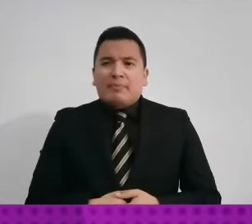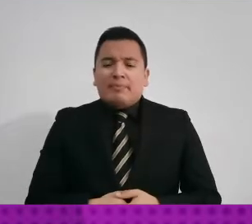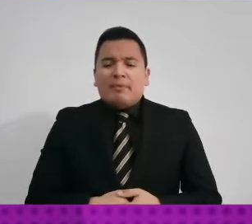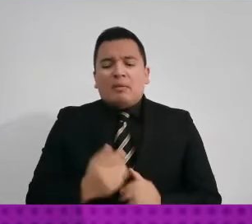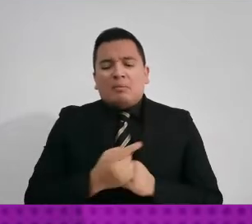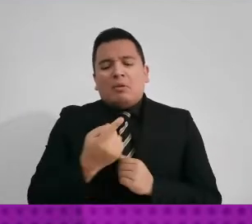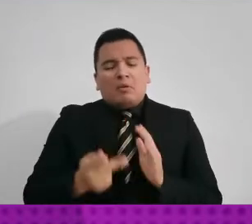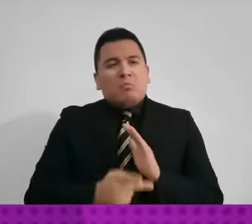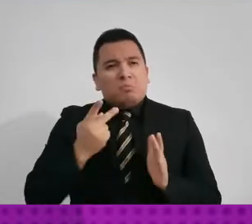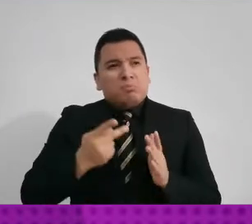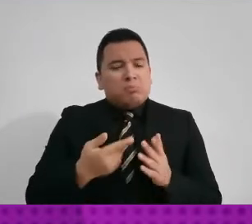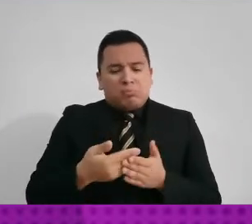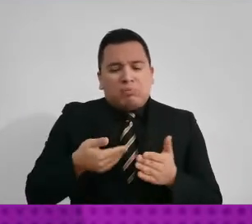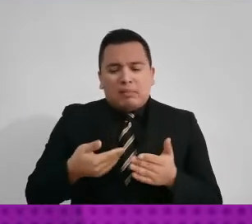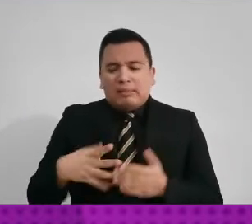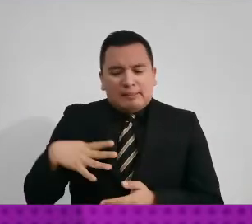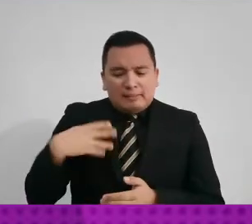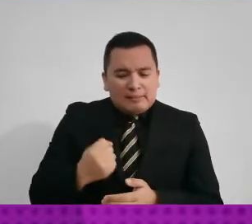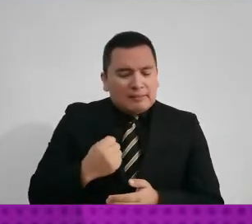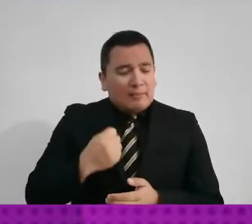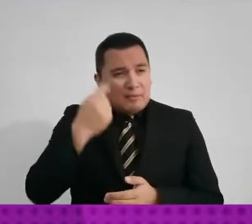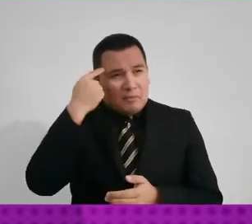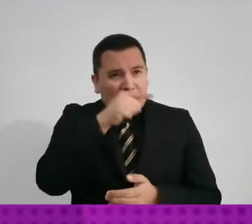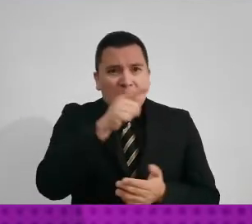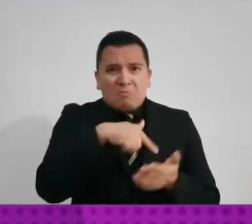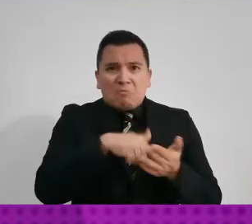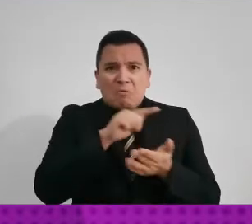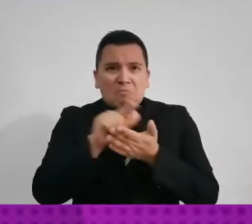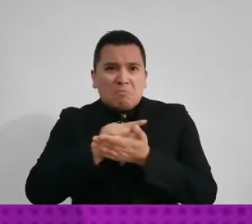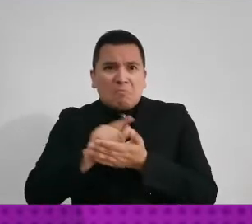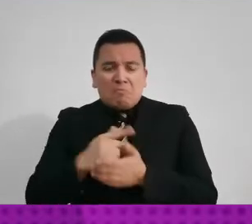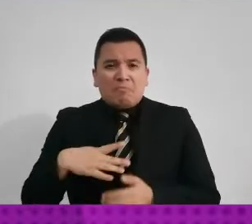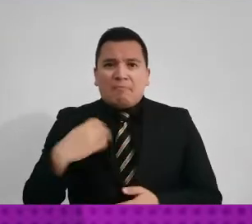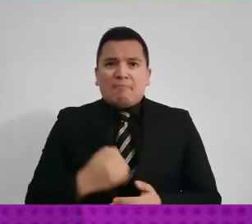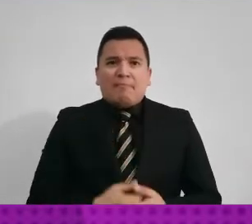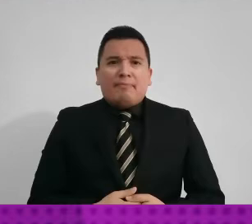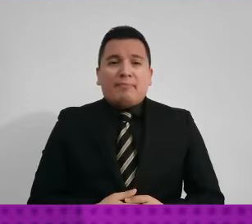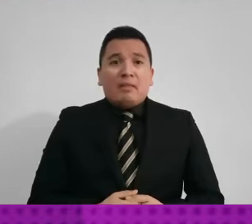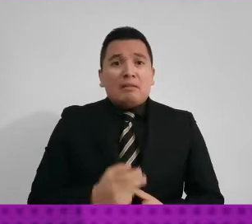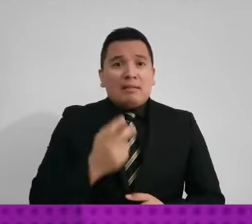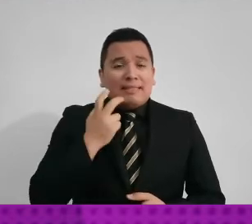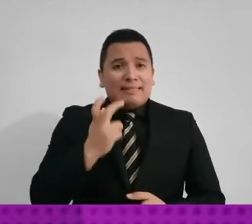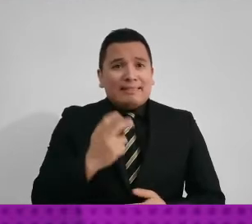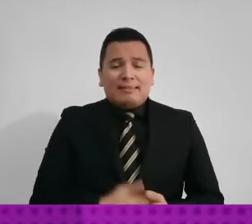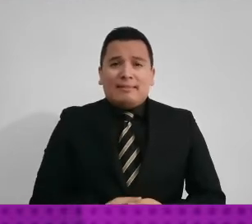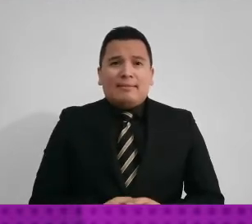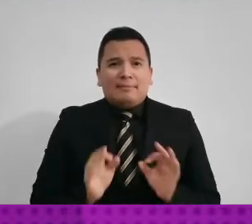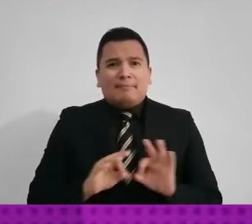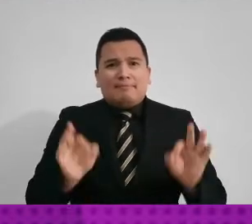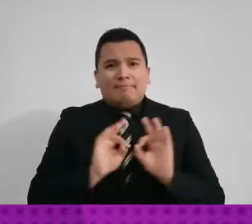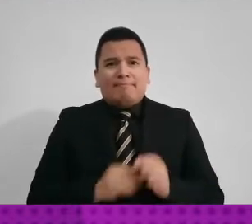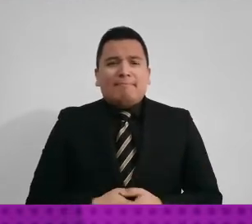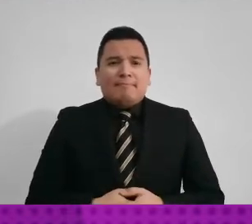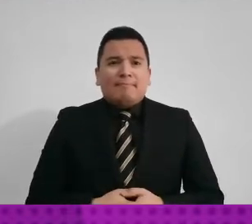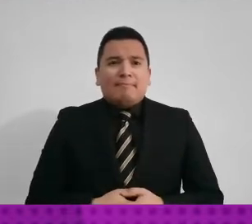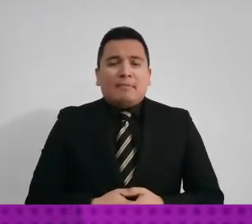que nuevamente habrá las medidas sanitarias para garantizar la seguridad de la ciudadanía. Ese término que acaba usted de mencionar